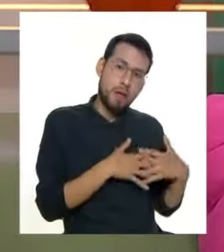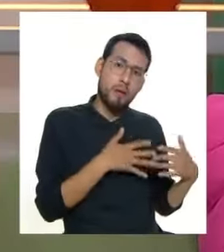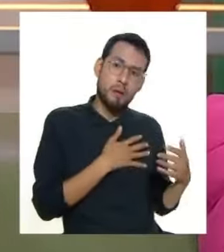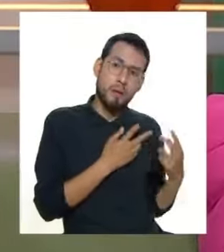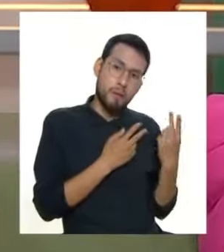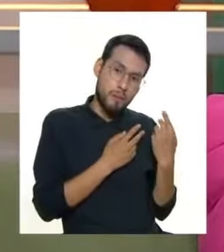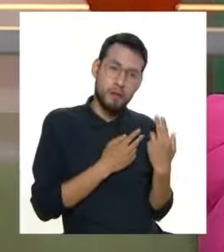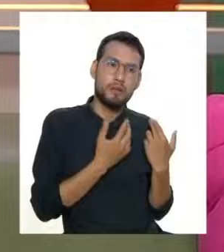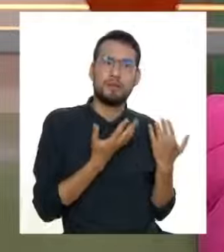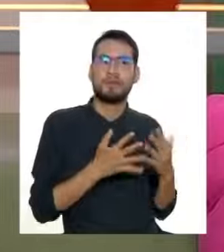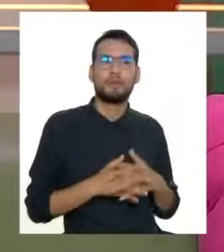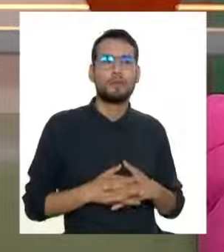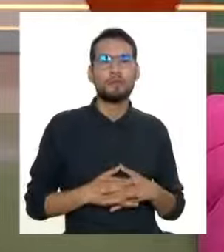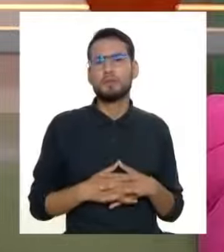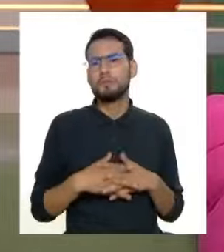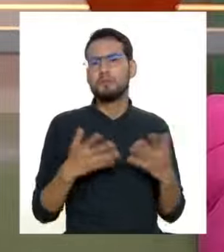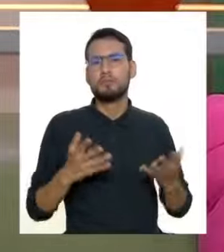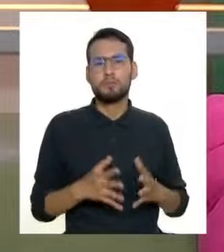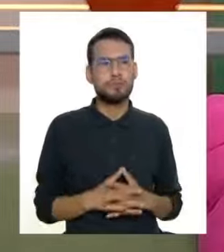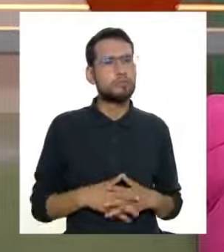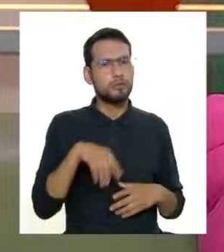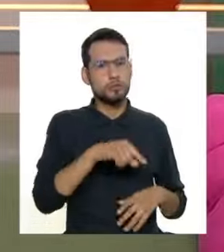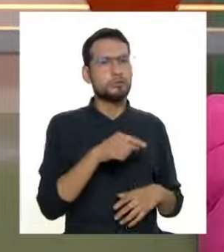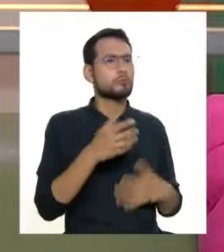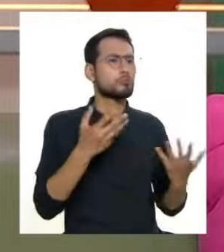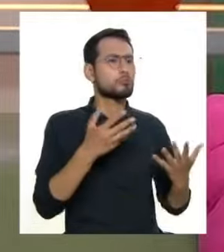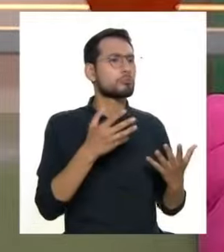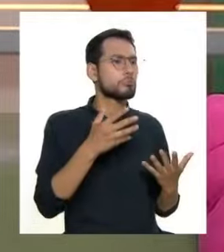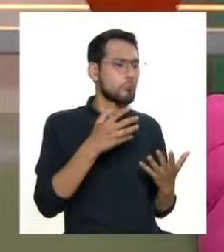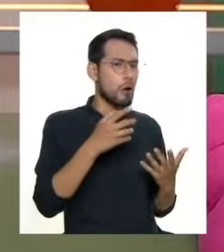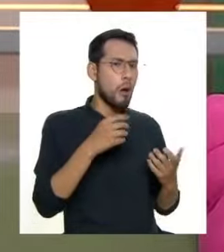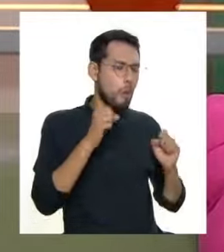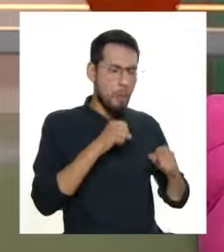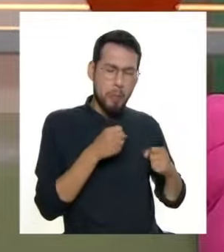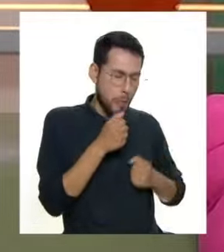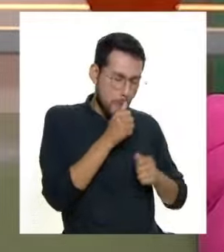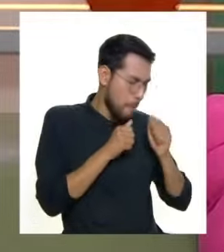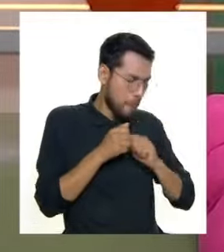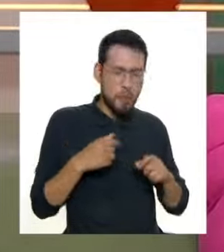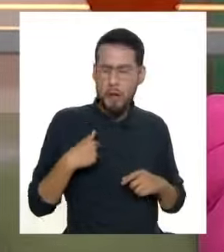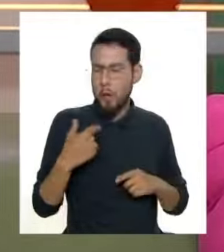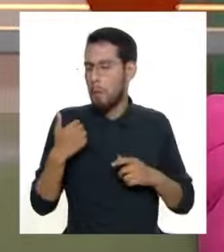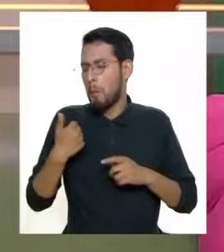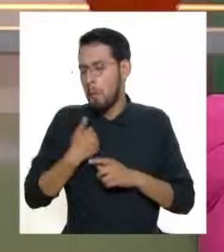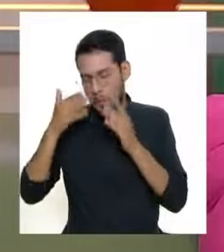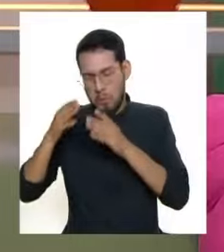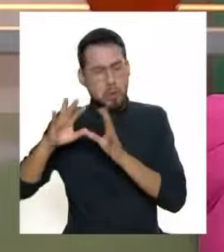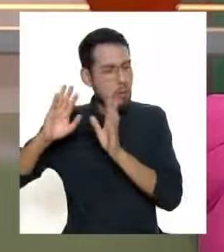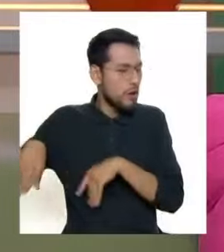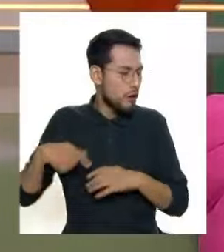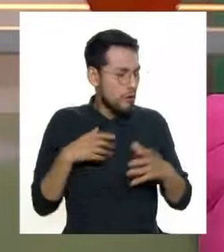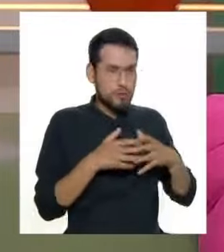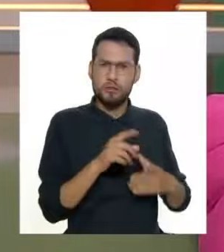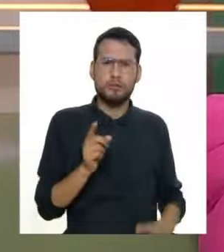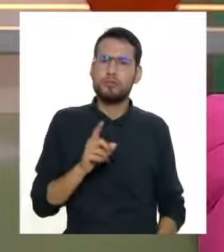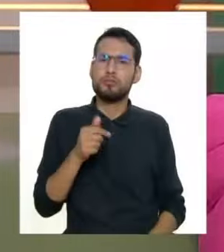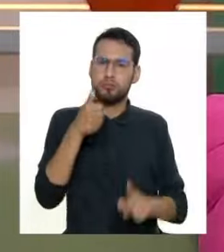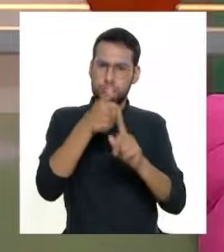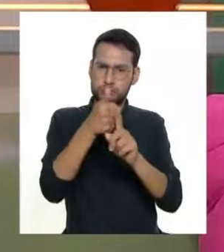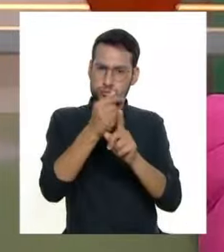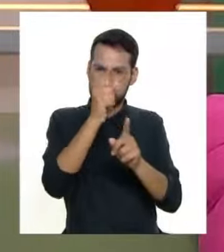y básicamente eso solventar. Y nos olvidamos, no es así, nos olvidamos de nuestros propios intereses. Nosotros somos seres individuales,